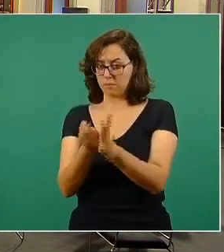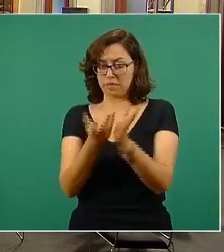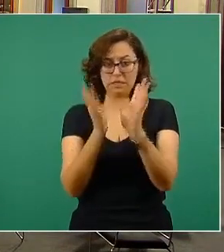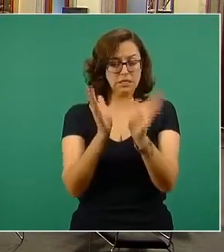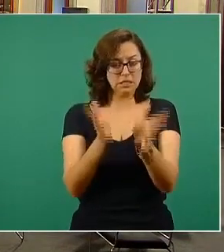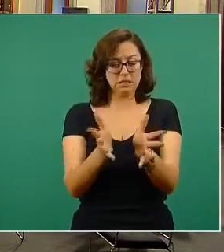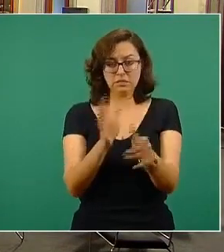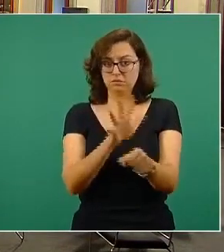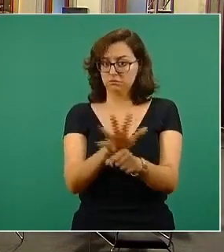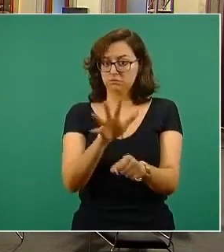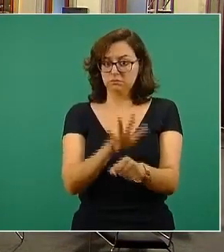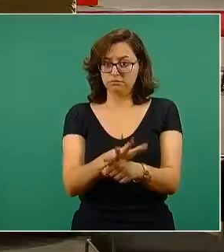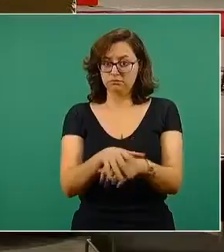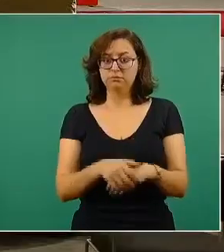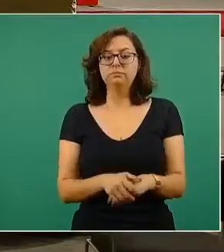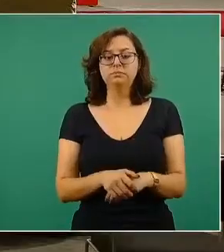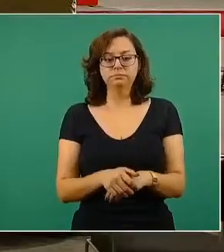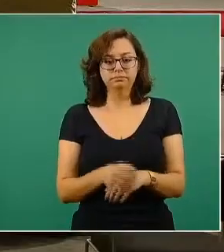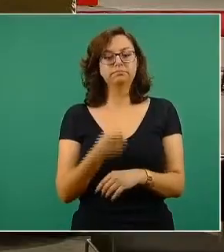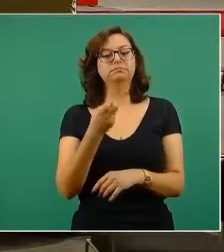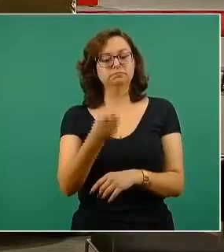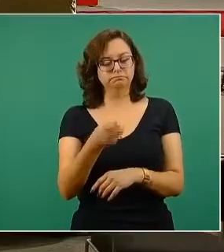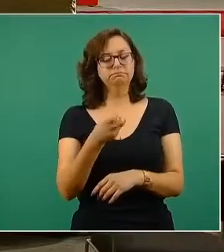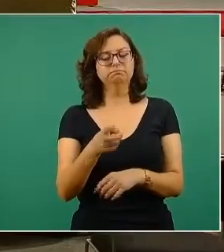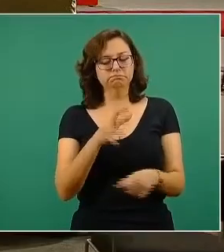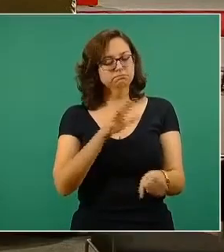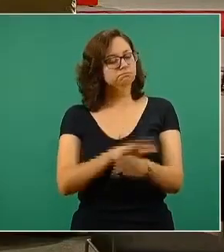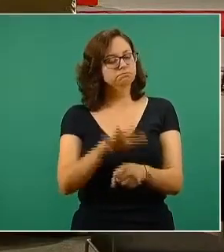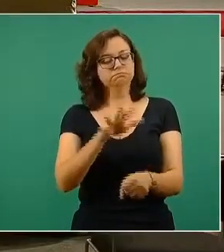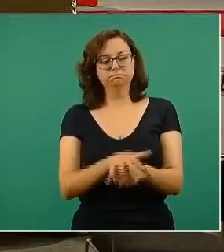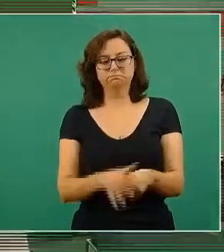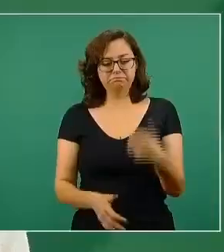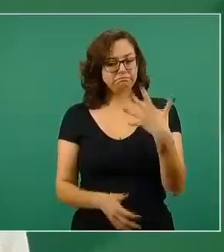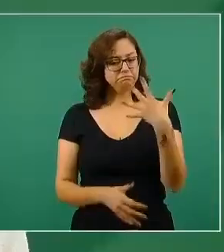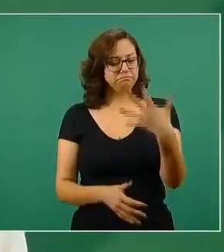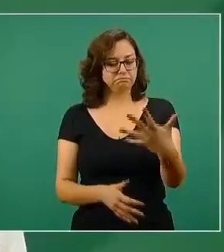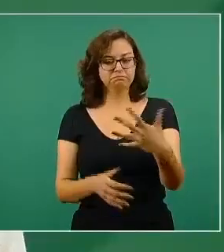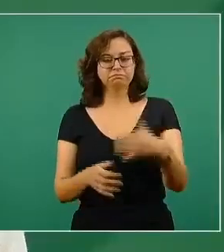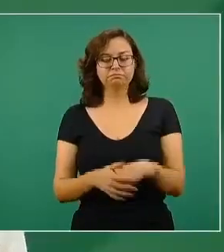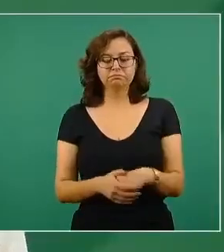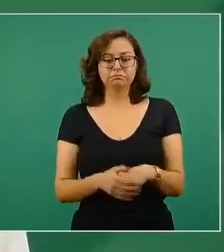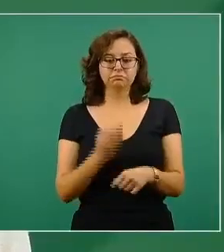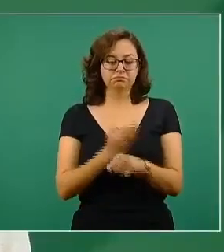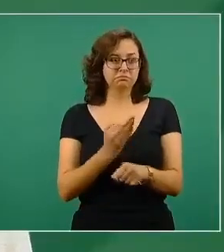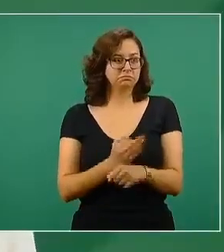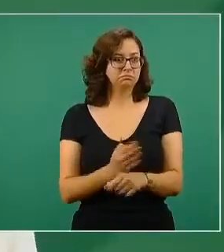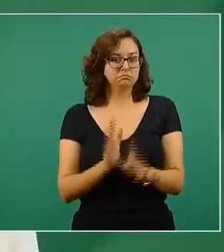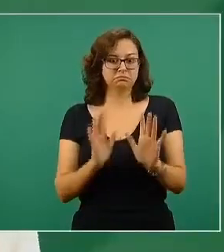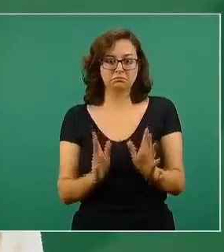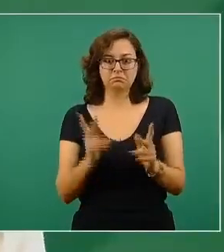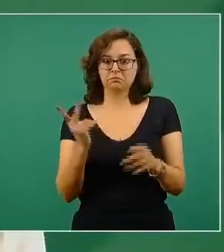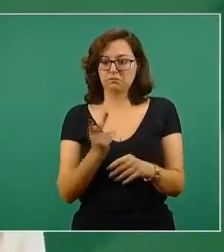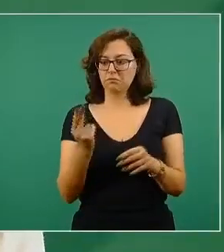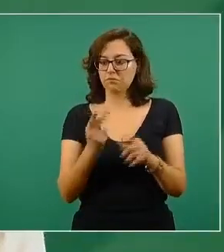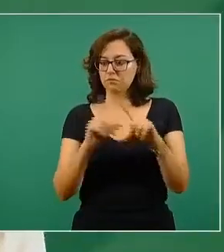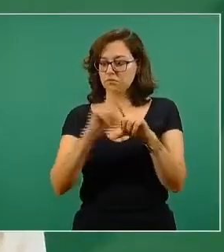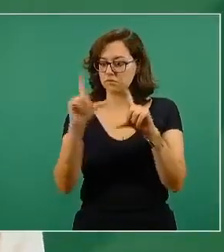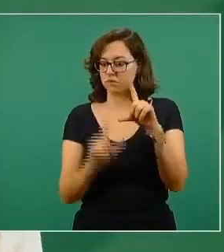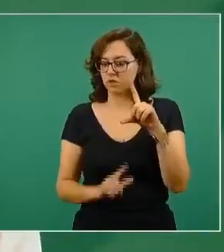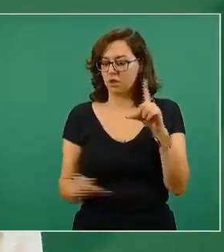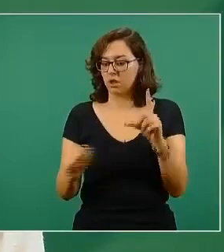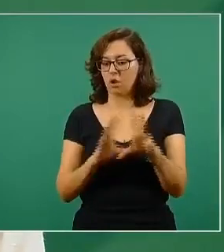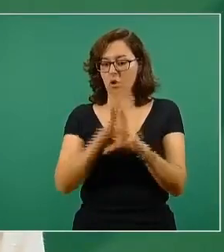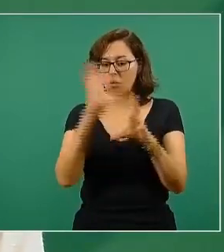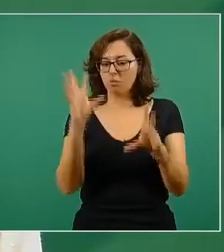vacunas, 5 tipos de vacunas, ¿no? Es correcto. Las que tenemos ya lograron satisfacer nuestra necesidad para todo el país, considerando